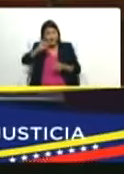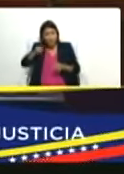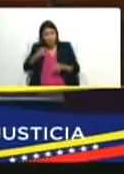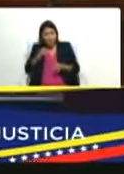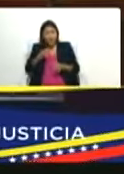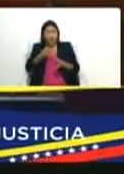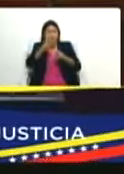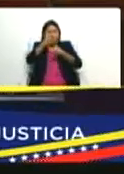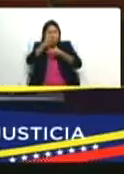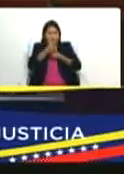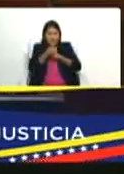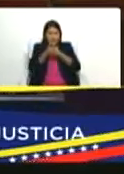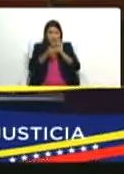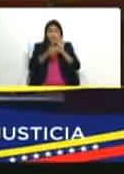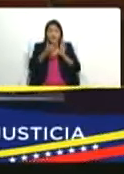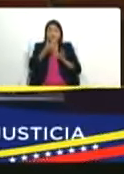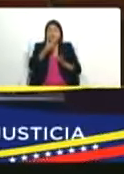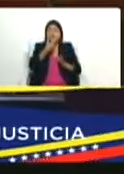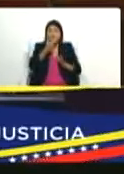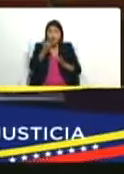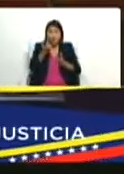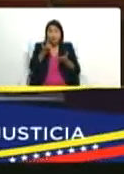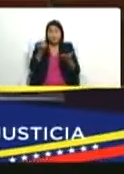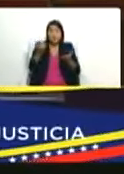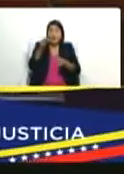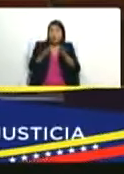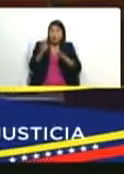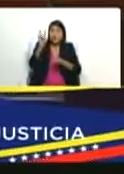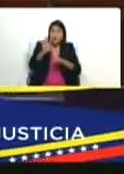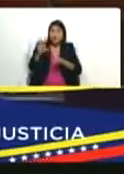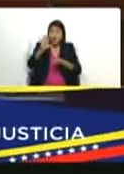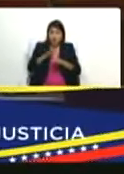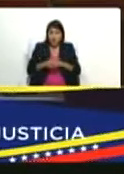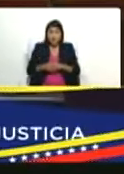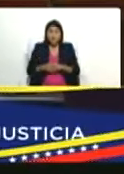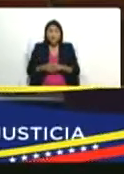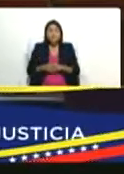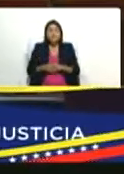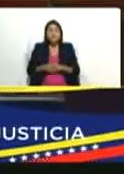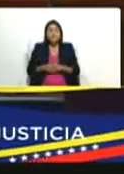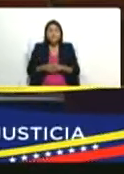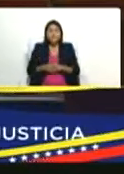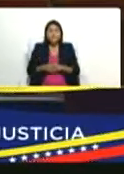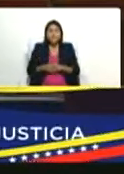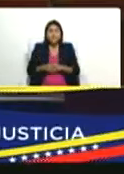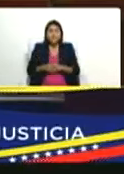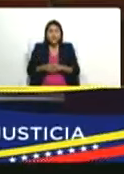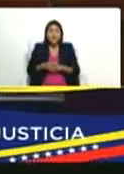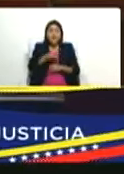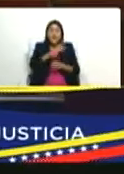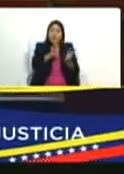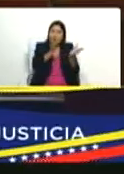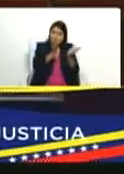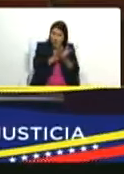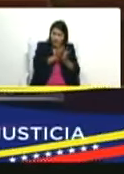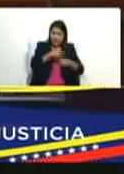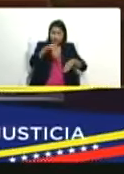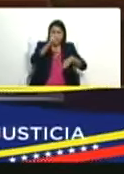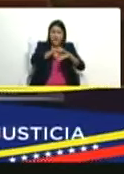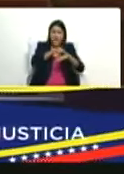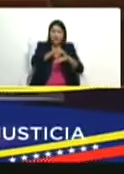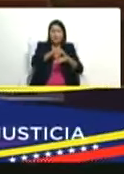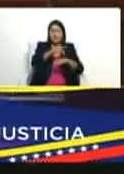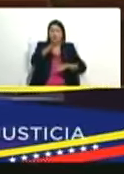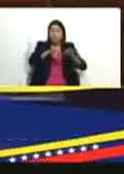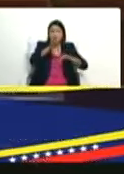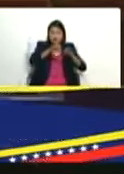confiable información para el mejoramiento del sistema de justicia. En cuanto a la formación dirigida por la Escuela Nacional de la Magistratura, se logró